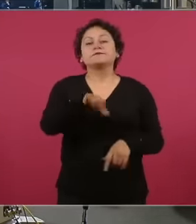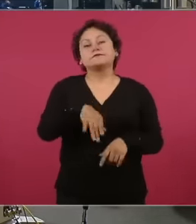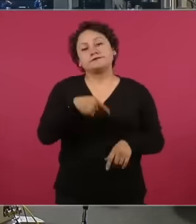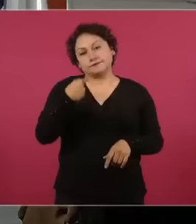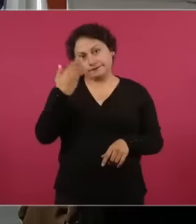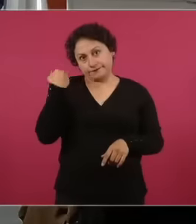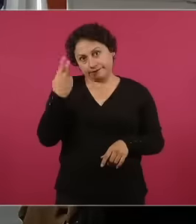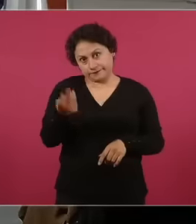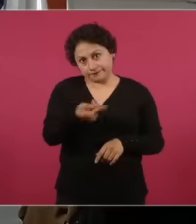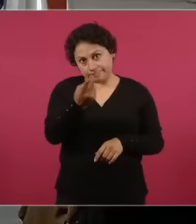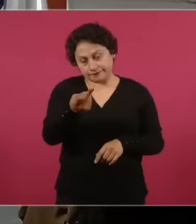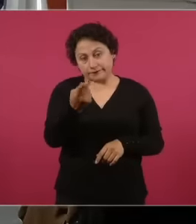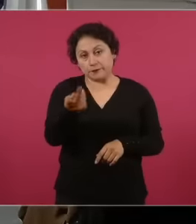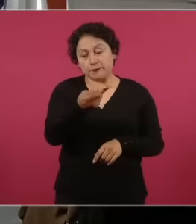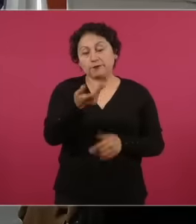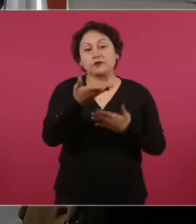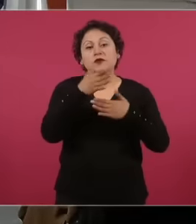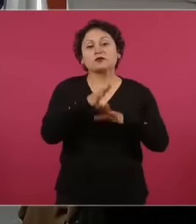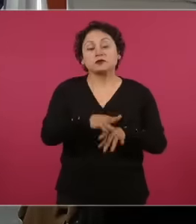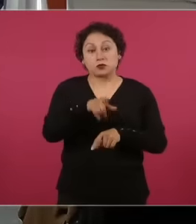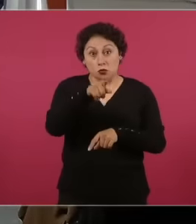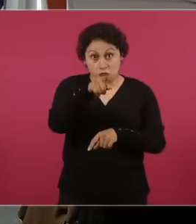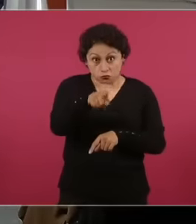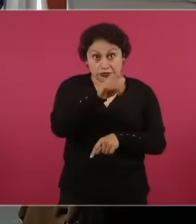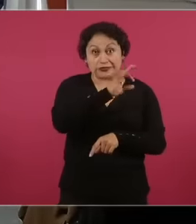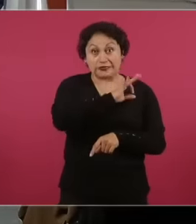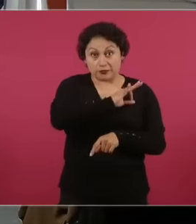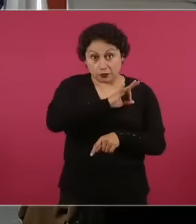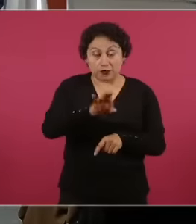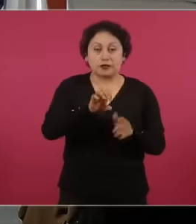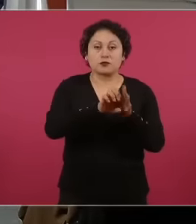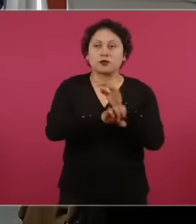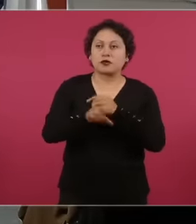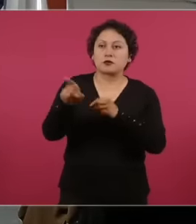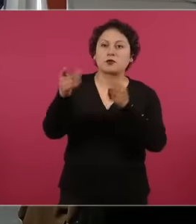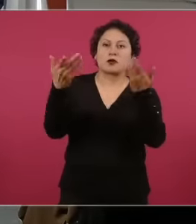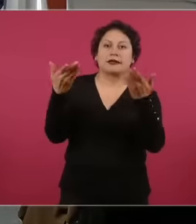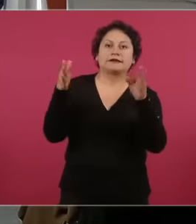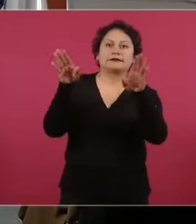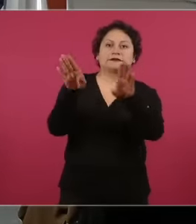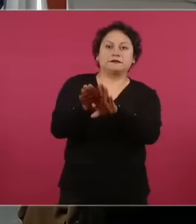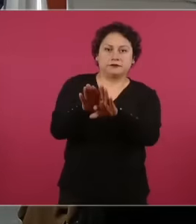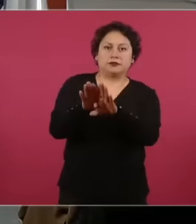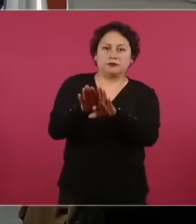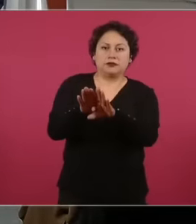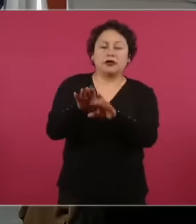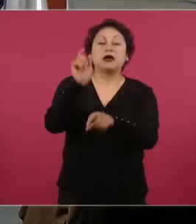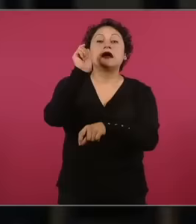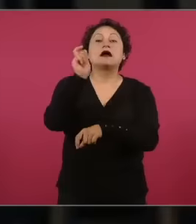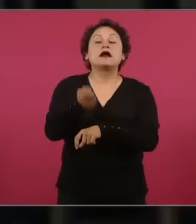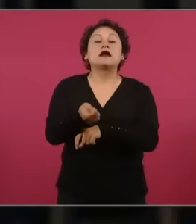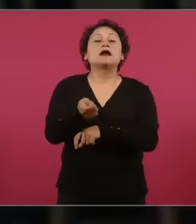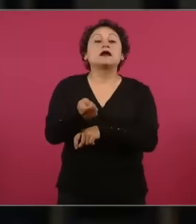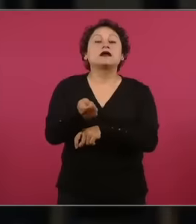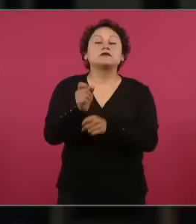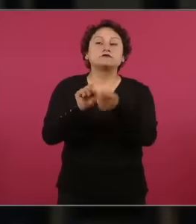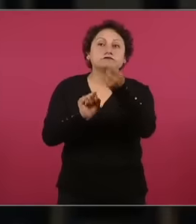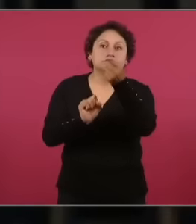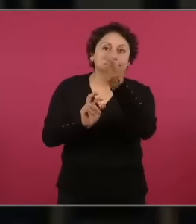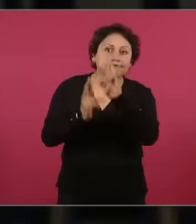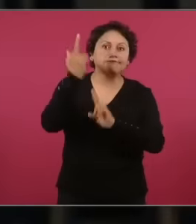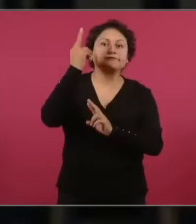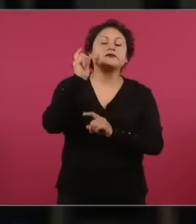si usted apoyaría la propuesta de que si se van a huelga o si están en huelga, no haya remuneración en el tiempo que lo está. Y por otro